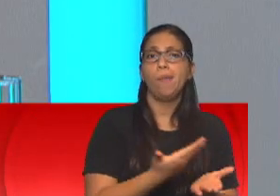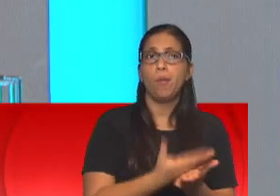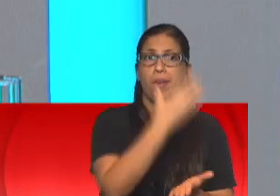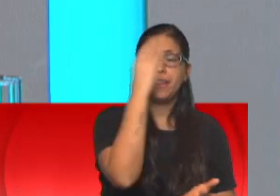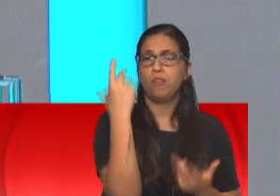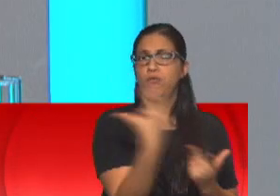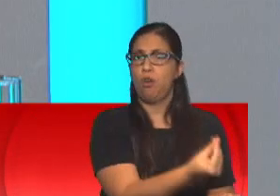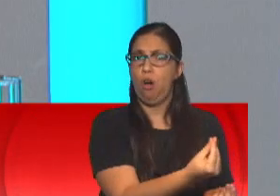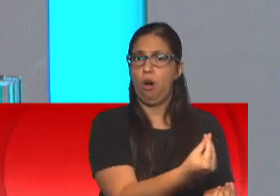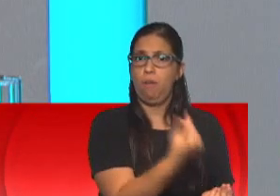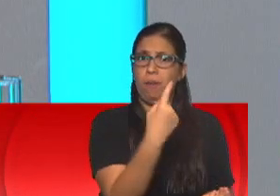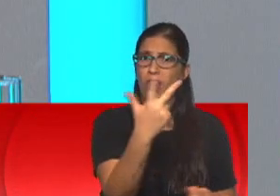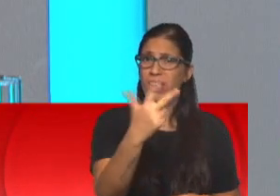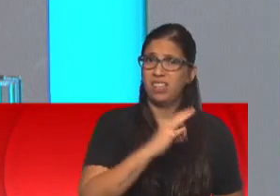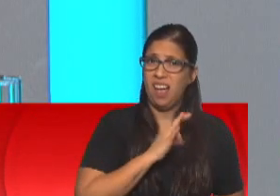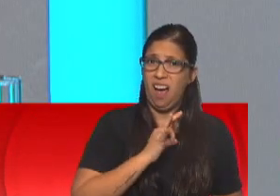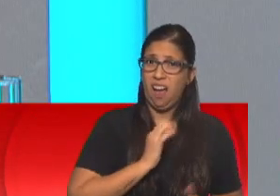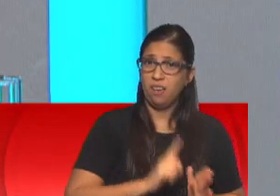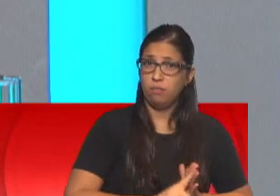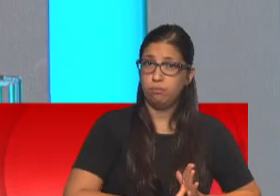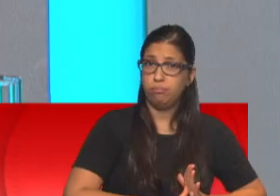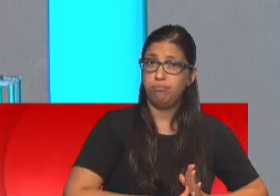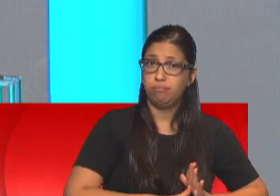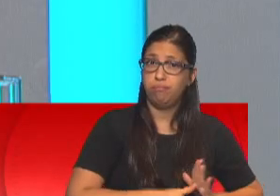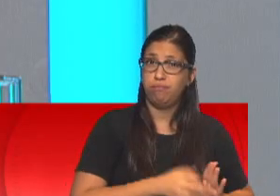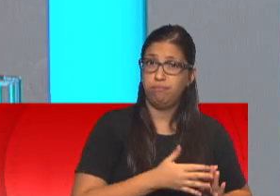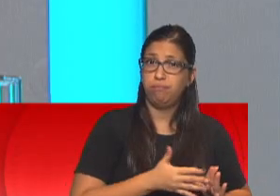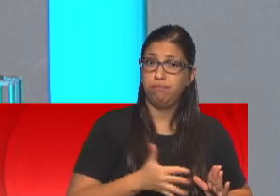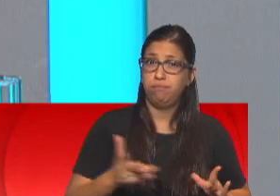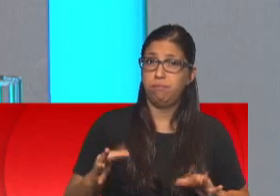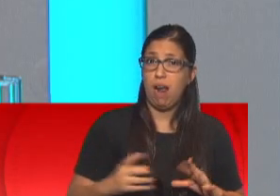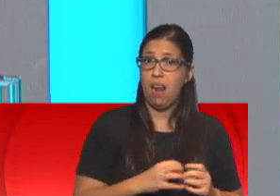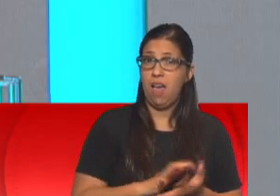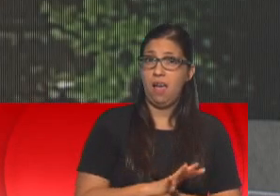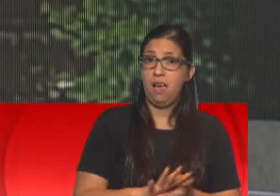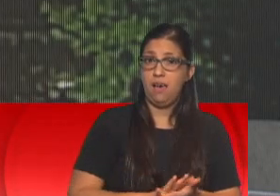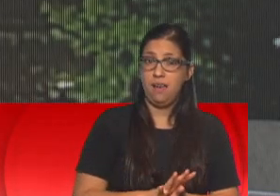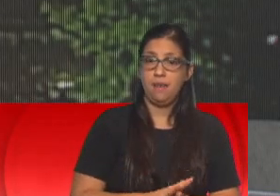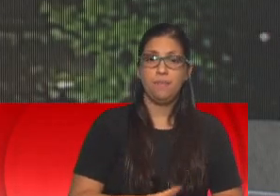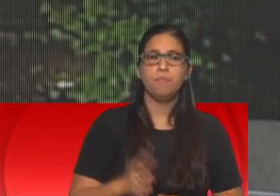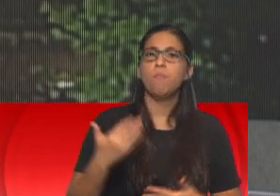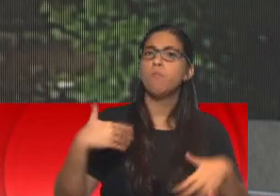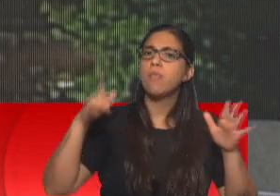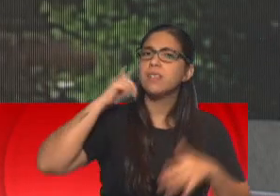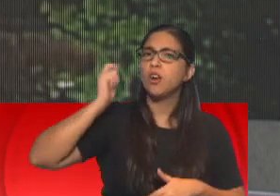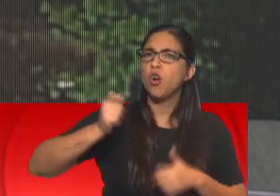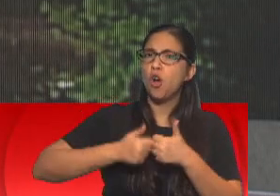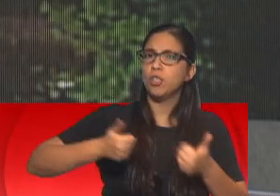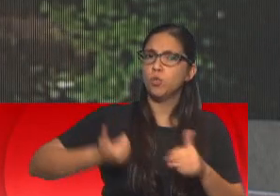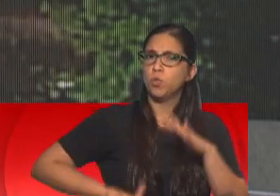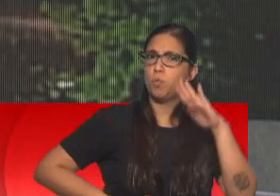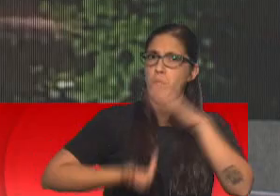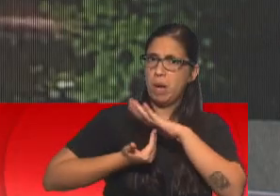Cristina Fernández de Kirchner. Pero 3 años tuvo la Corte para resolver esos planteos. Lourdes, ¿podría suceder que la Corte Suprema de